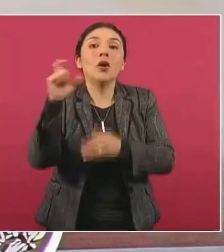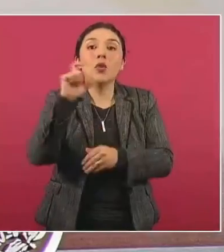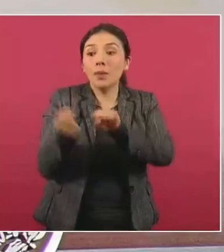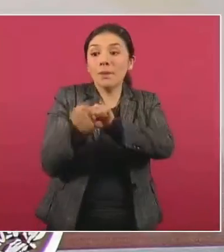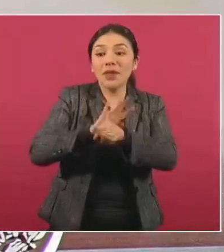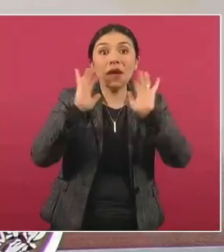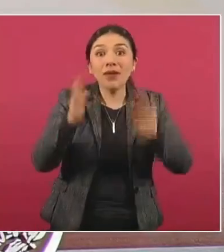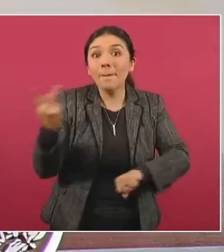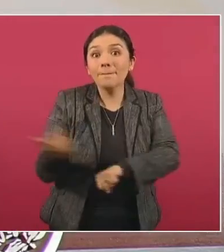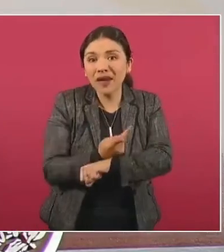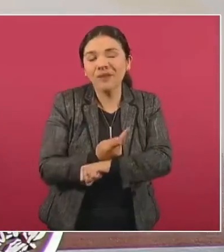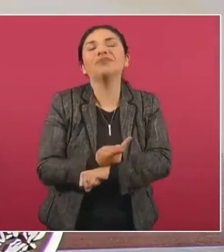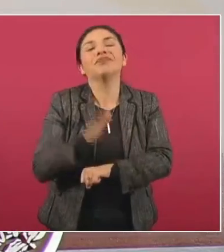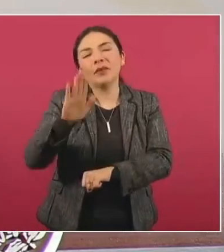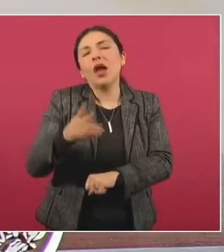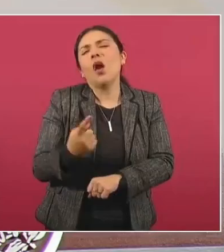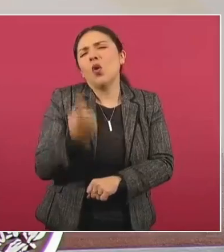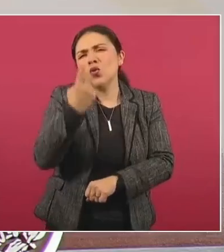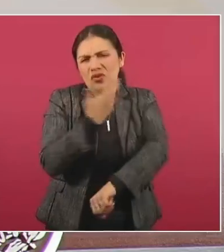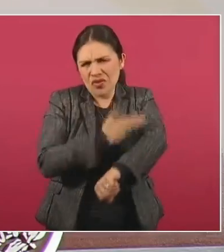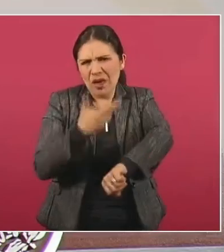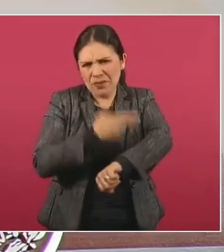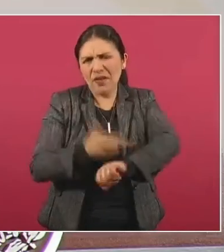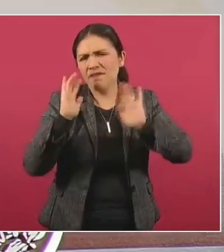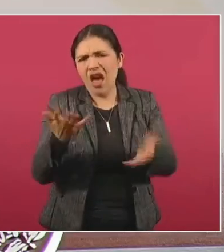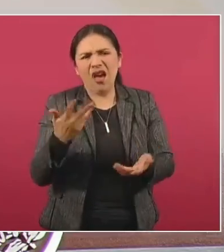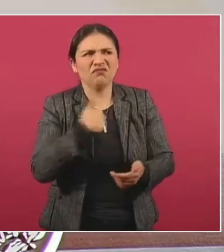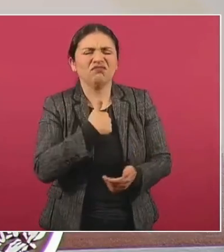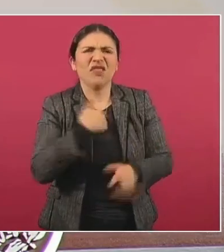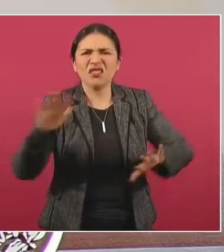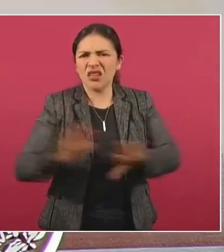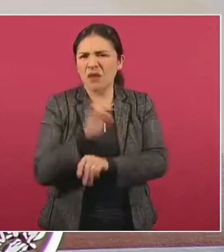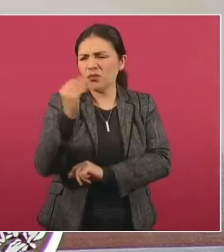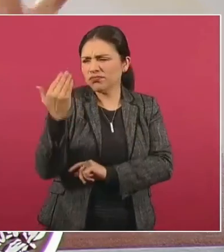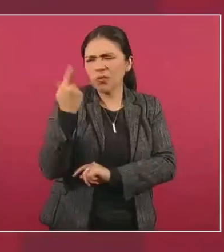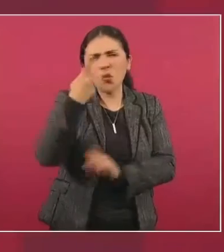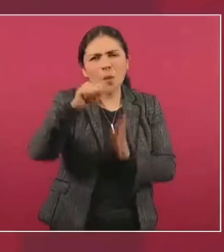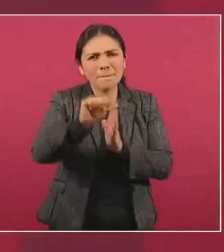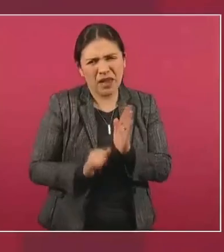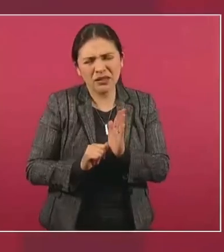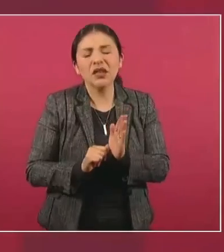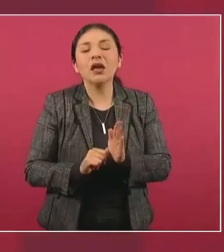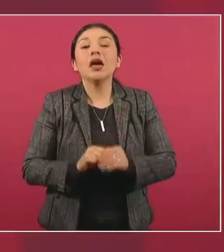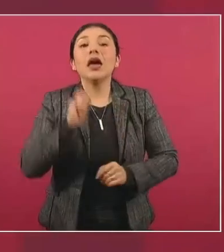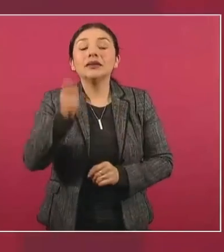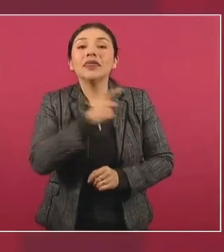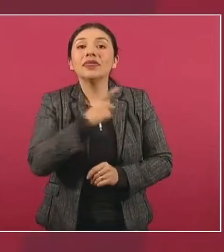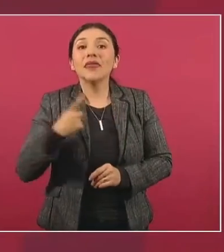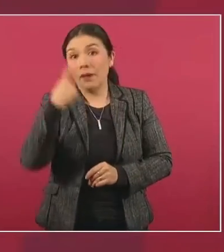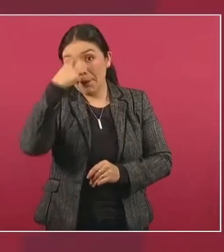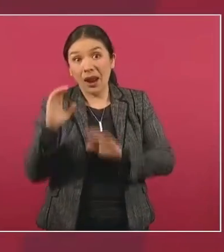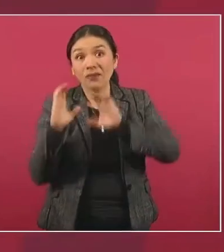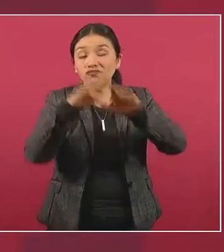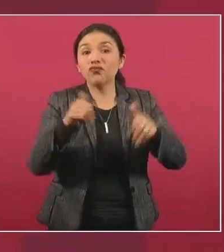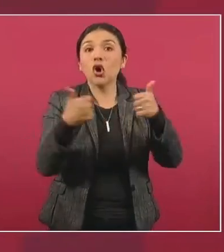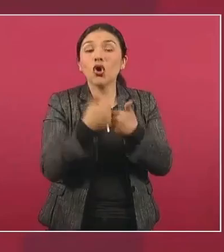sobresaturación. Hay un trámite que incluso ya modificamos, tiene creo que como un mes, que antes se pedaba la inscripción al RFC y la